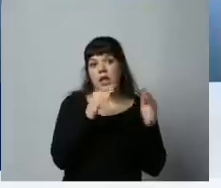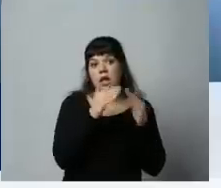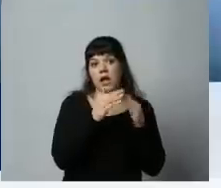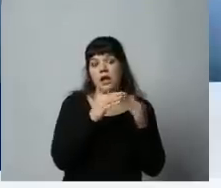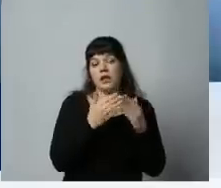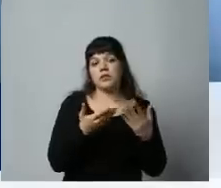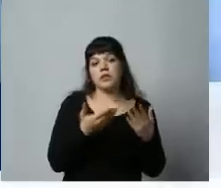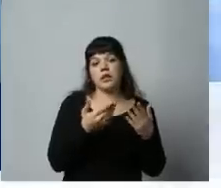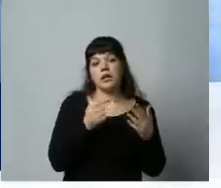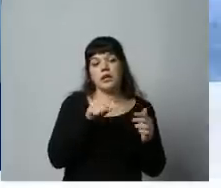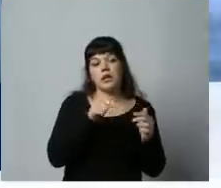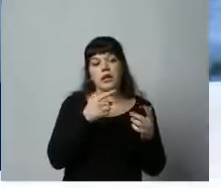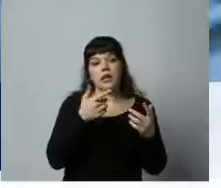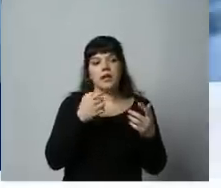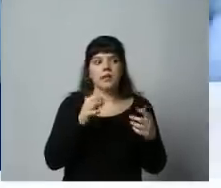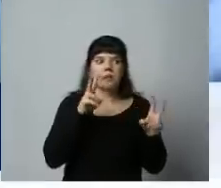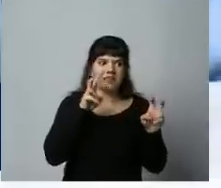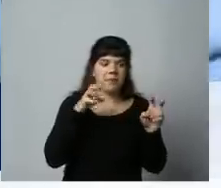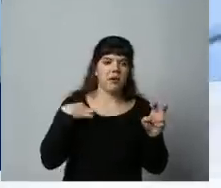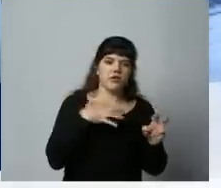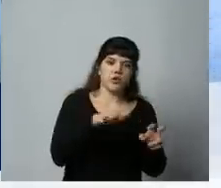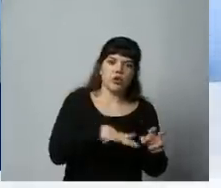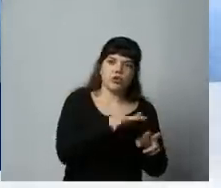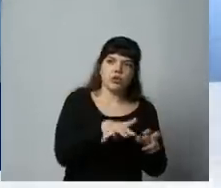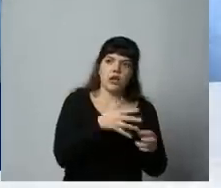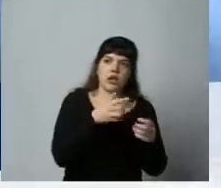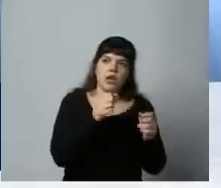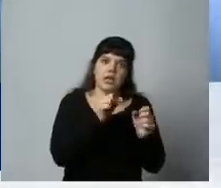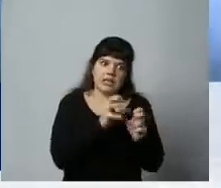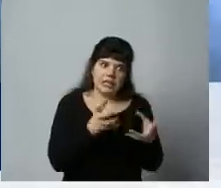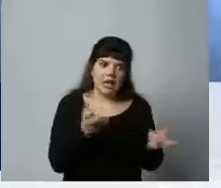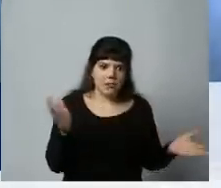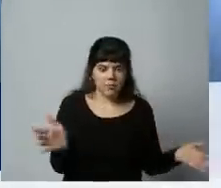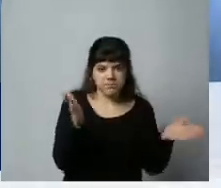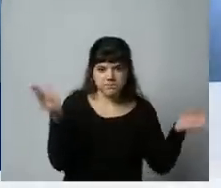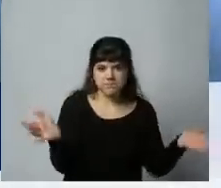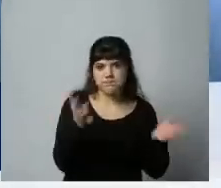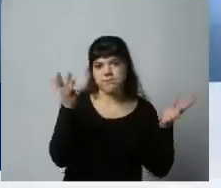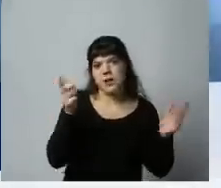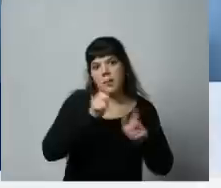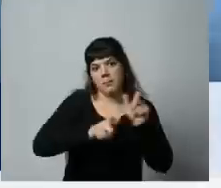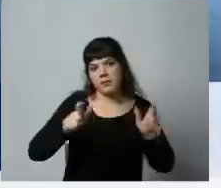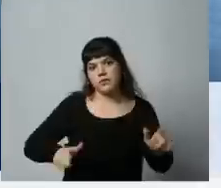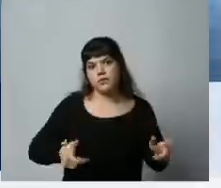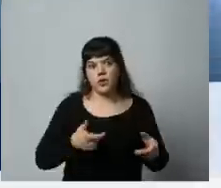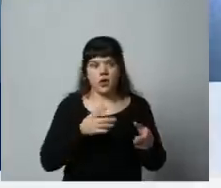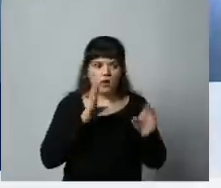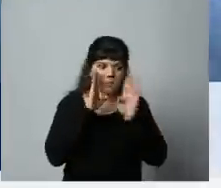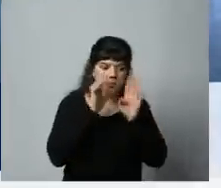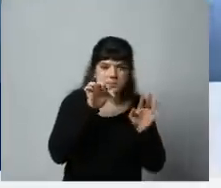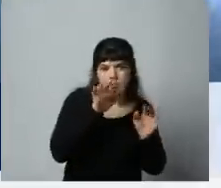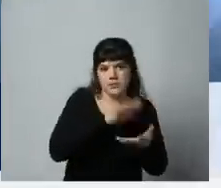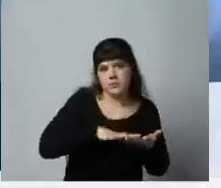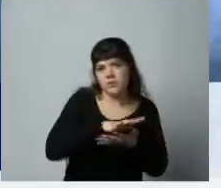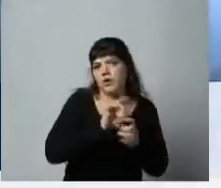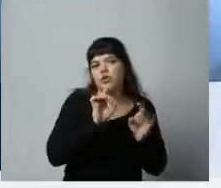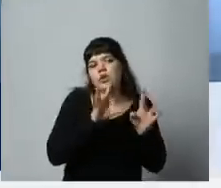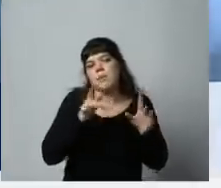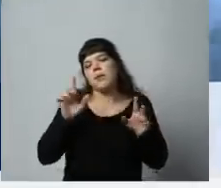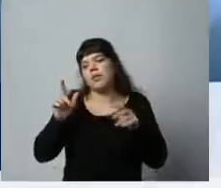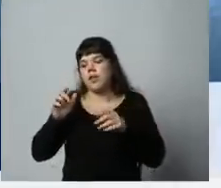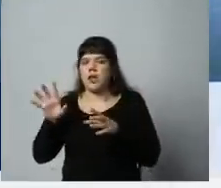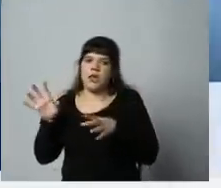que desde un enfoque también social se intenta promover la participación de la gente que está involucrada que no sea como algo que salga solo de la